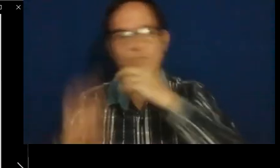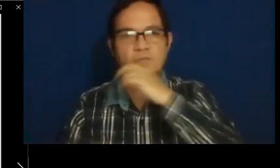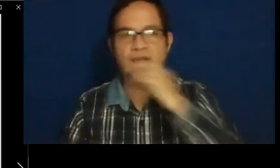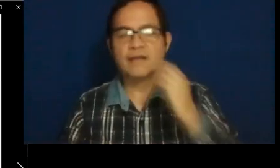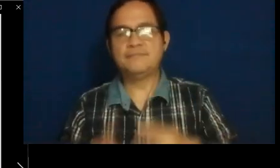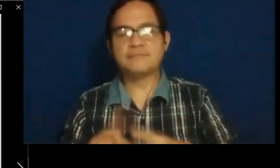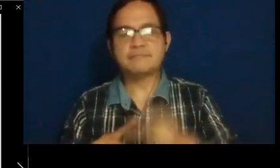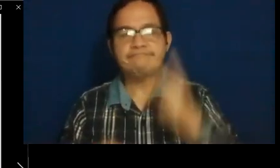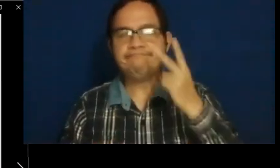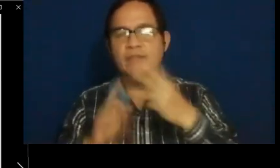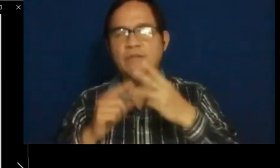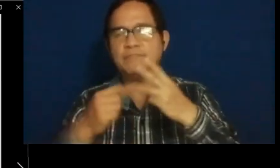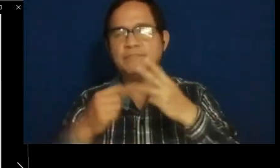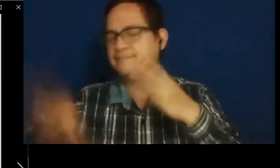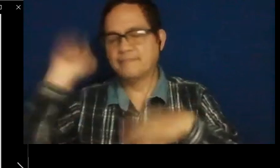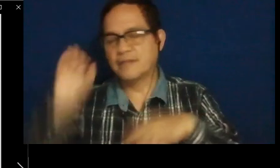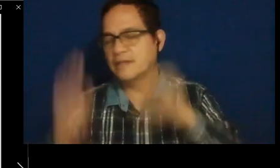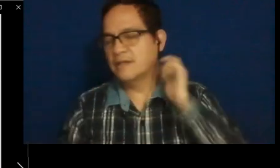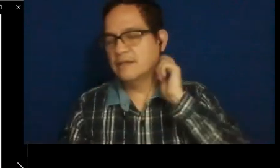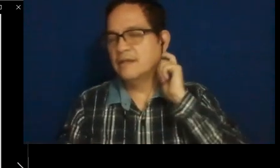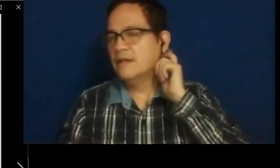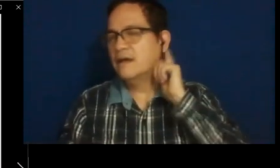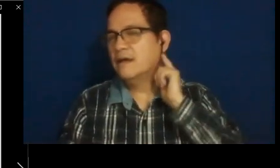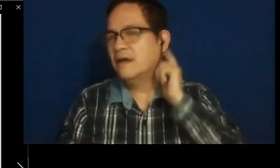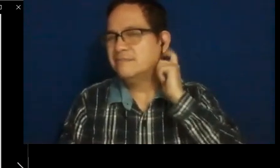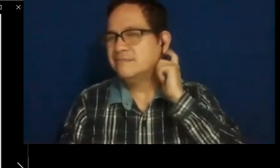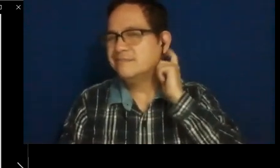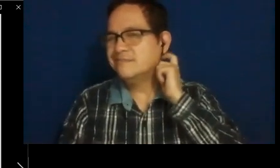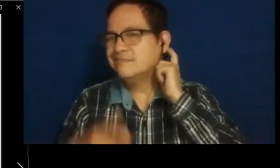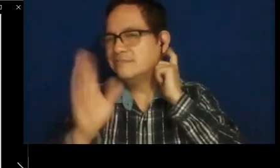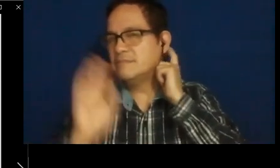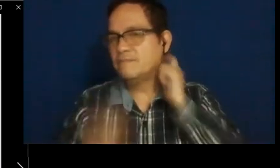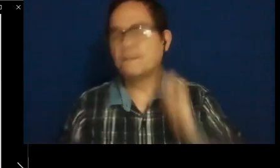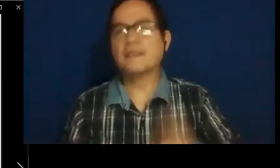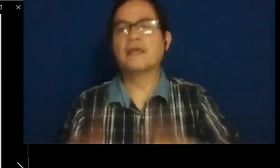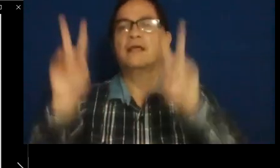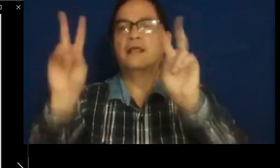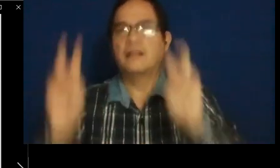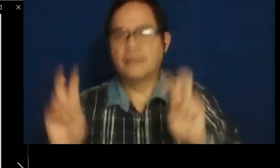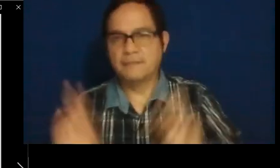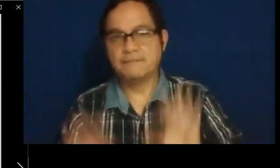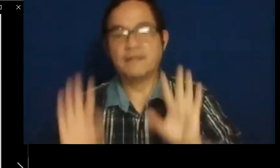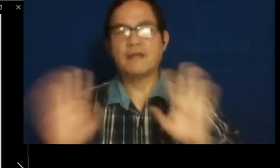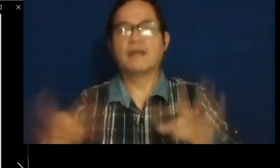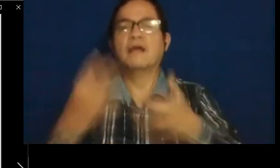eliminación, sustitución, bueno, básicamente es el tema. Pero entonces